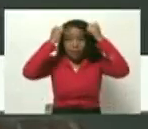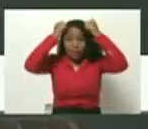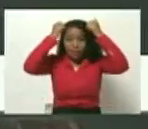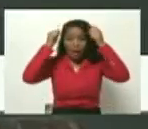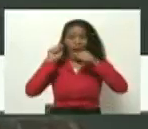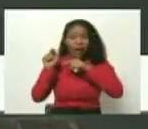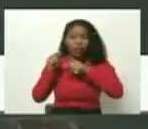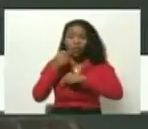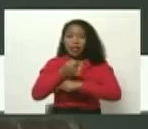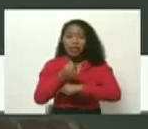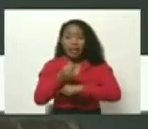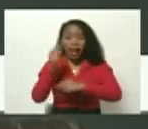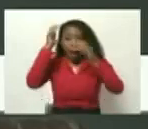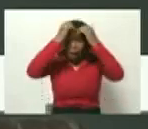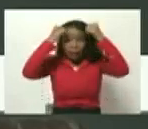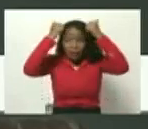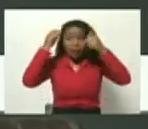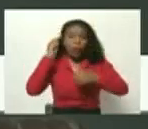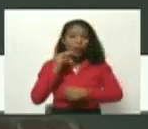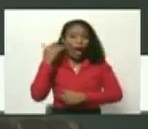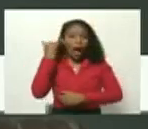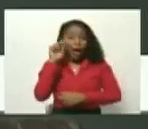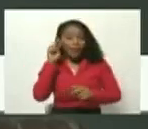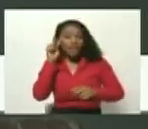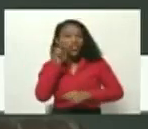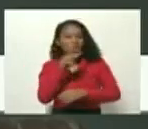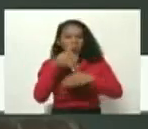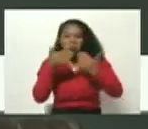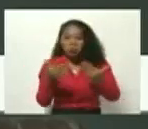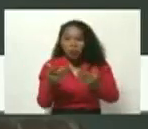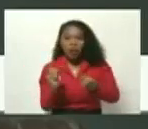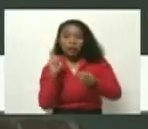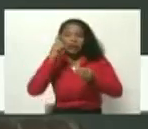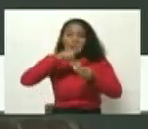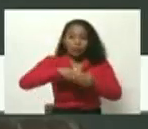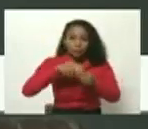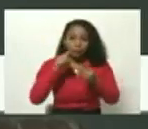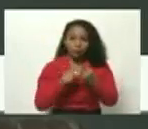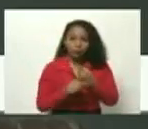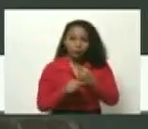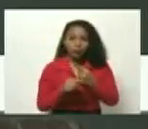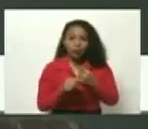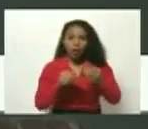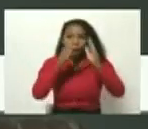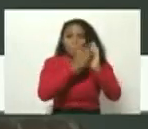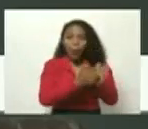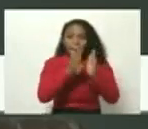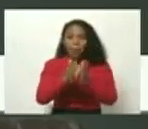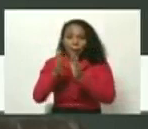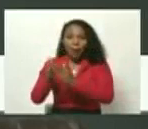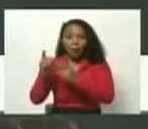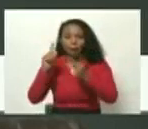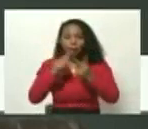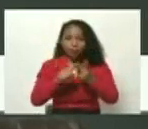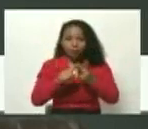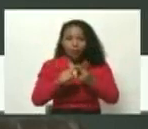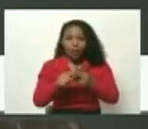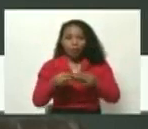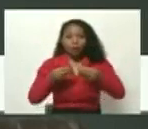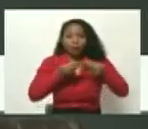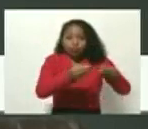milicia bolivariana tiene la misión de registrar, organizar,